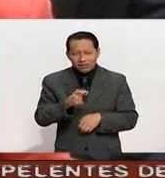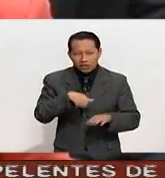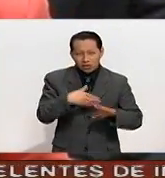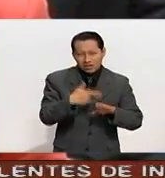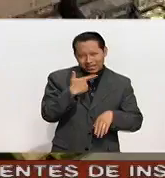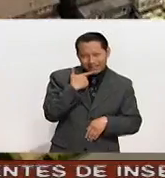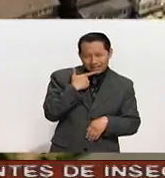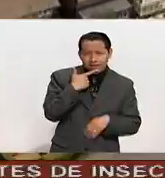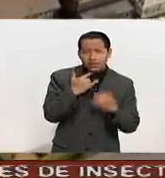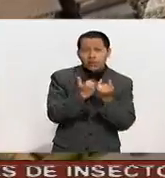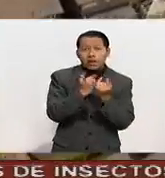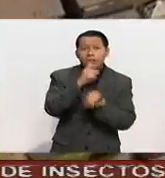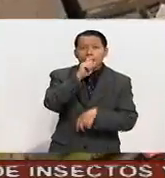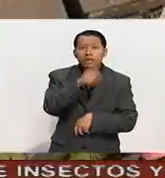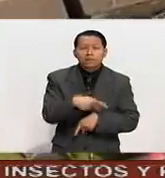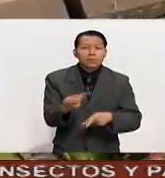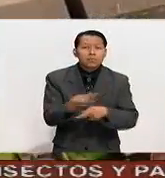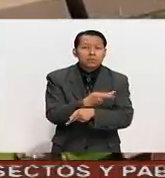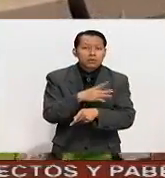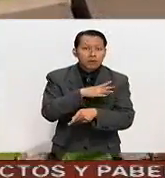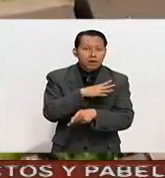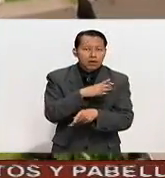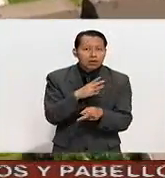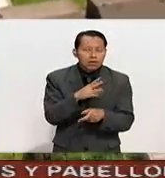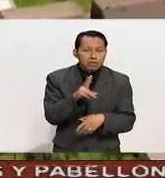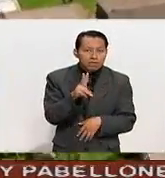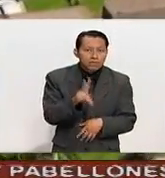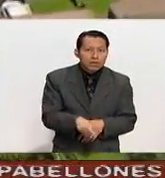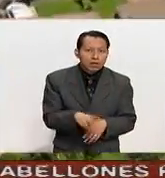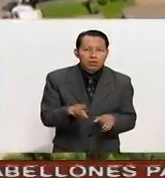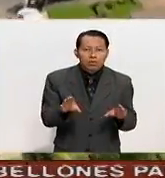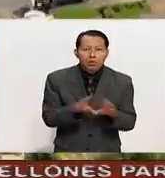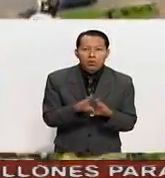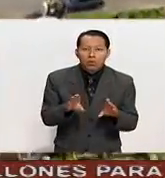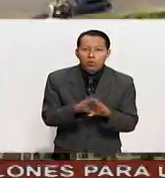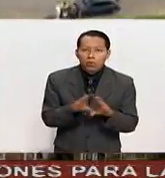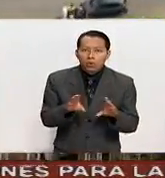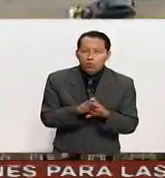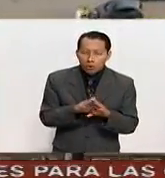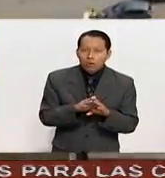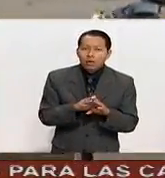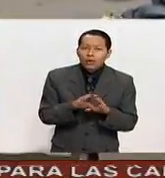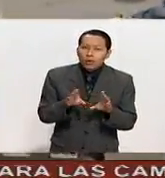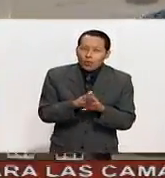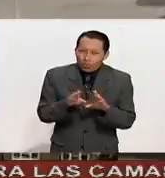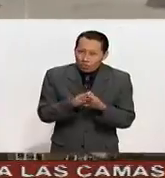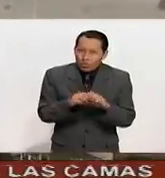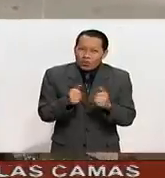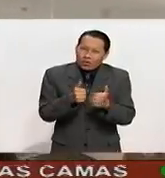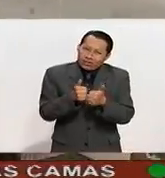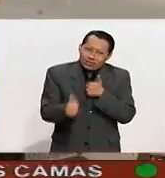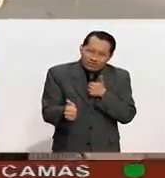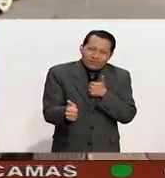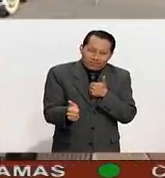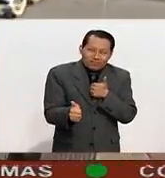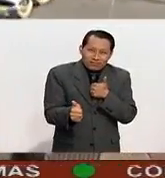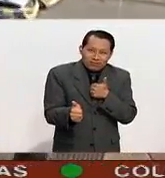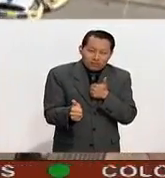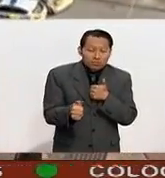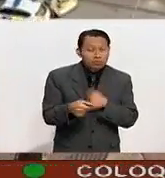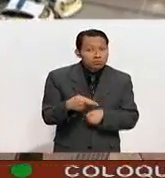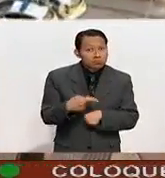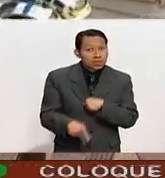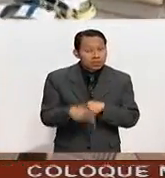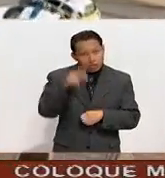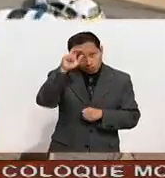viene a generar todo un ánimo, se podría decir, de separatismo, de disolución, que es bastante peligroso porque